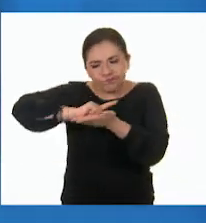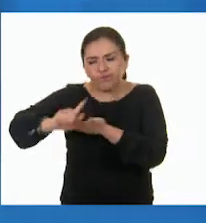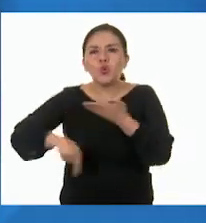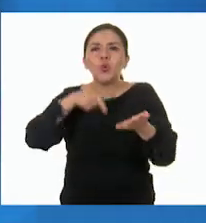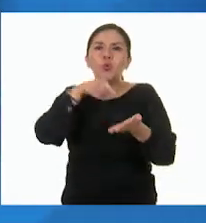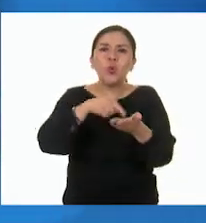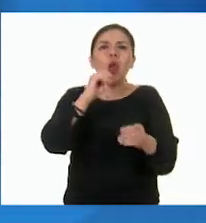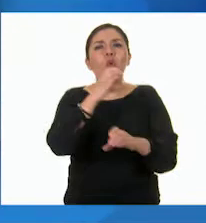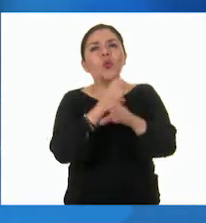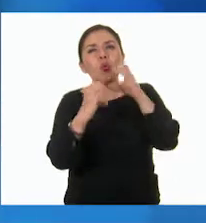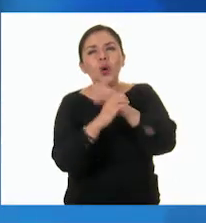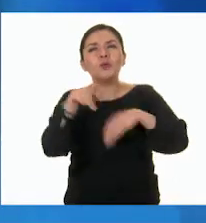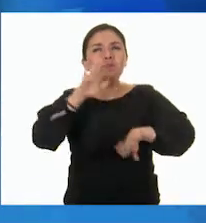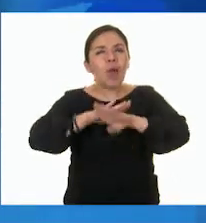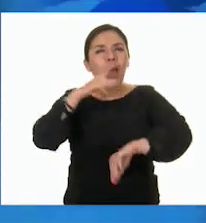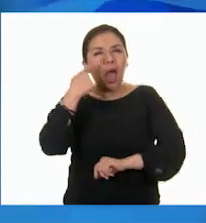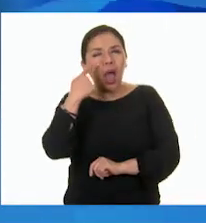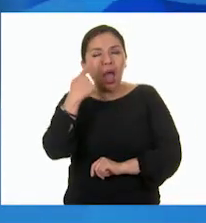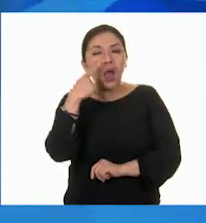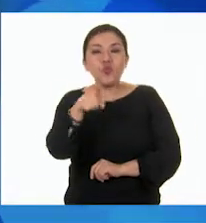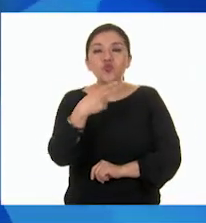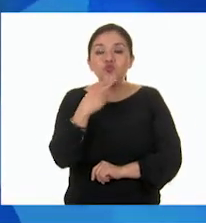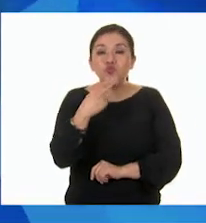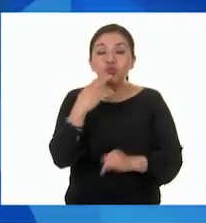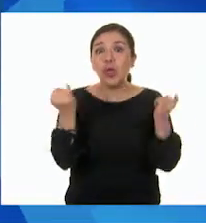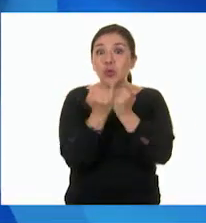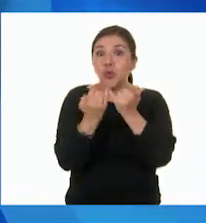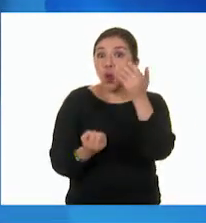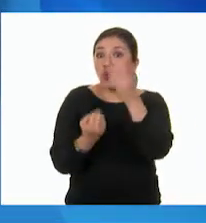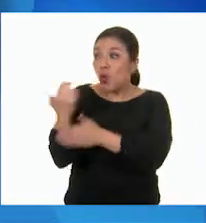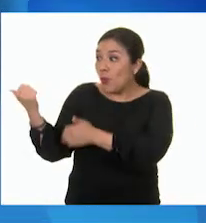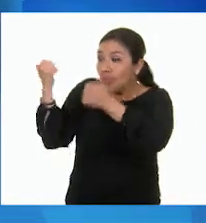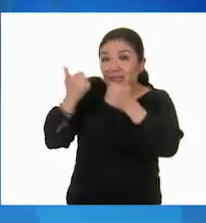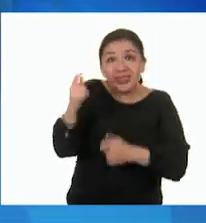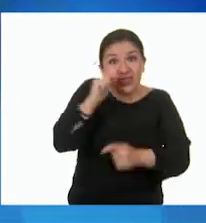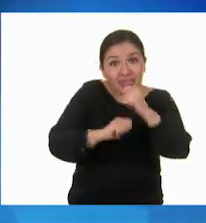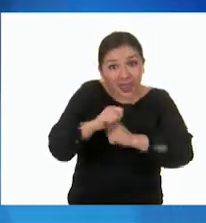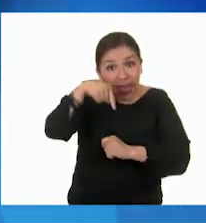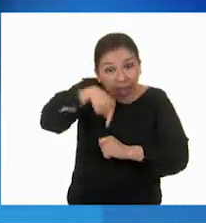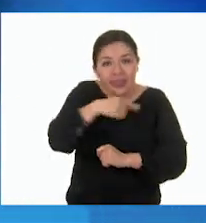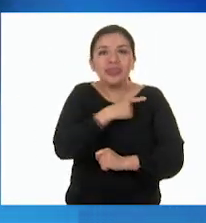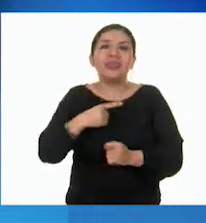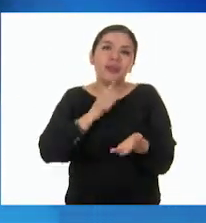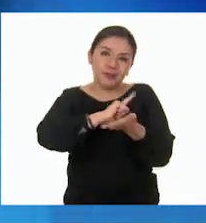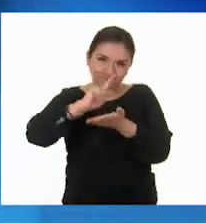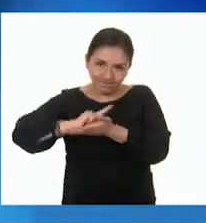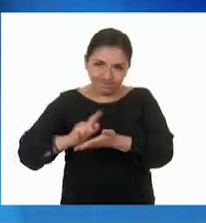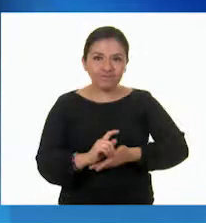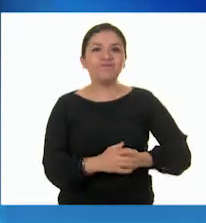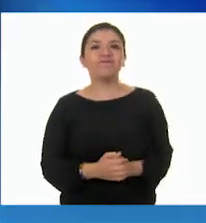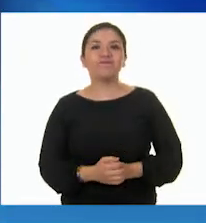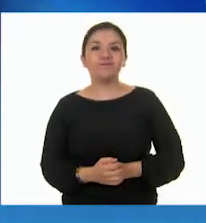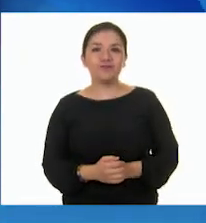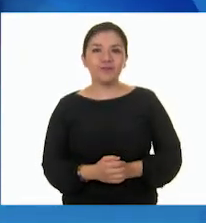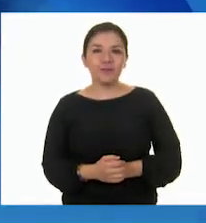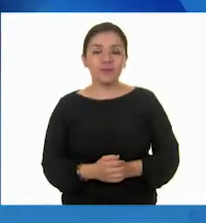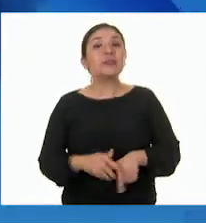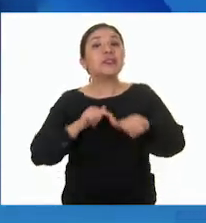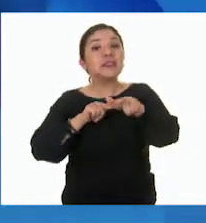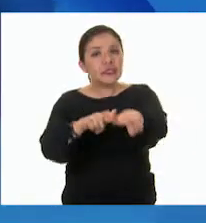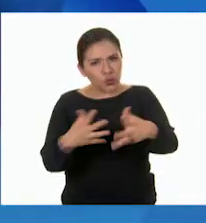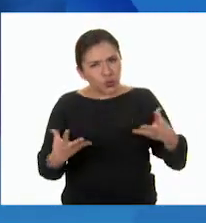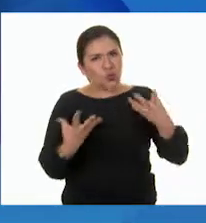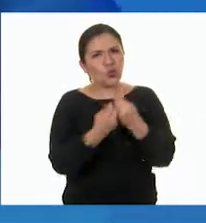Desinfecta las superficies de los objetos que más utilizas. También las cosas que compres en la tienda o en el supermercado.